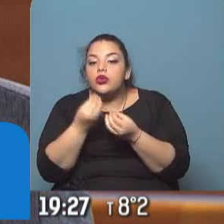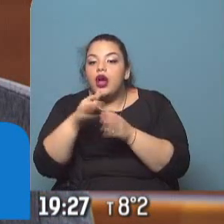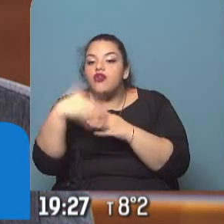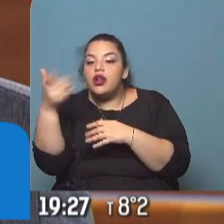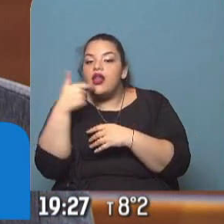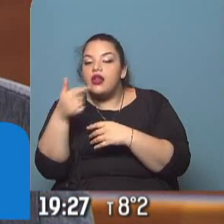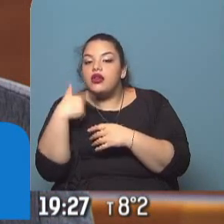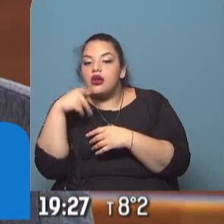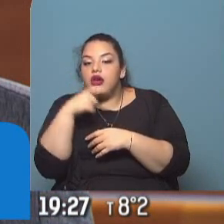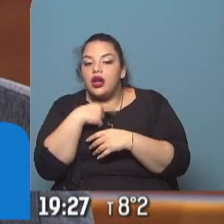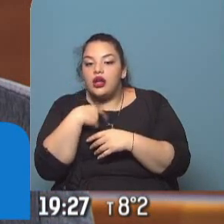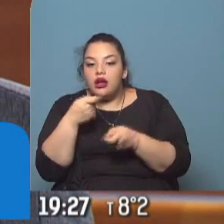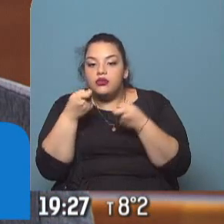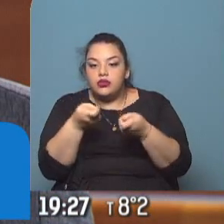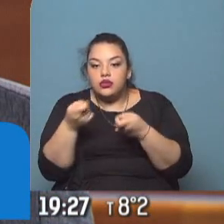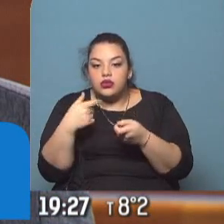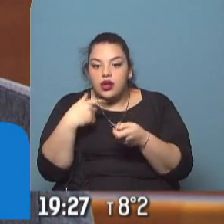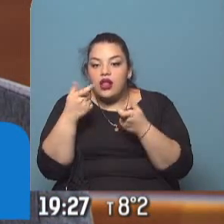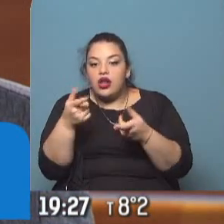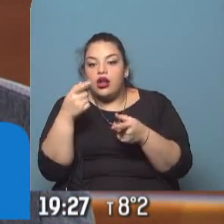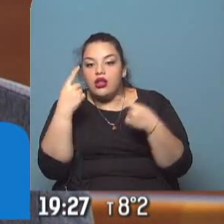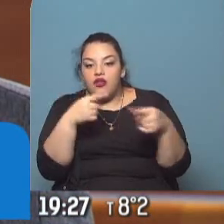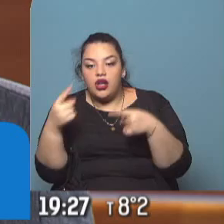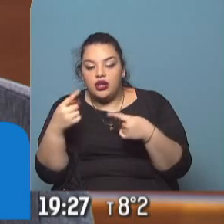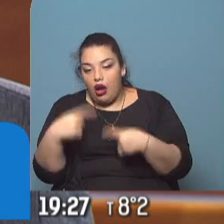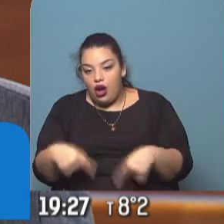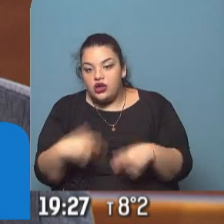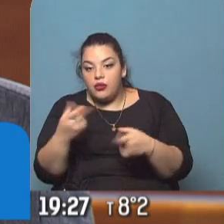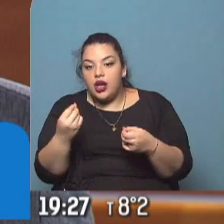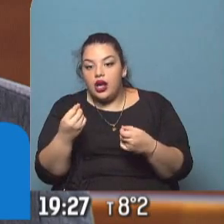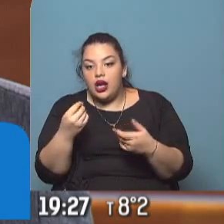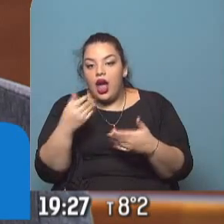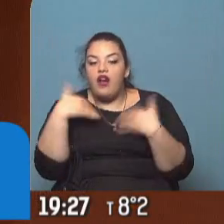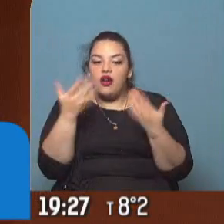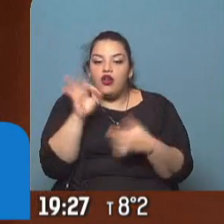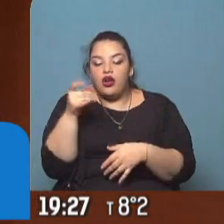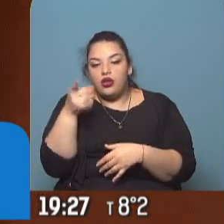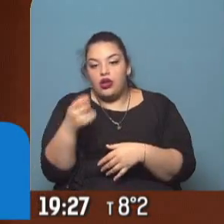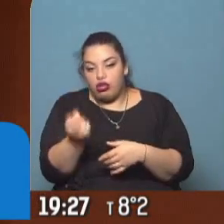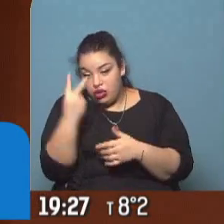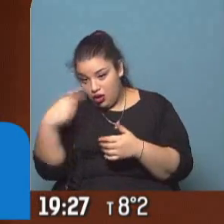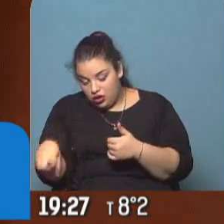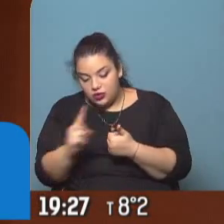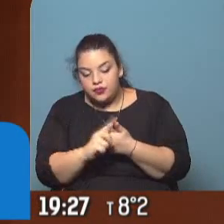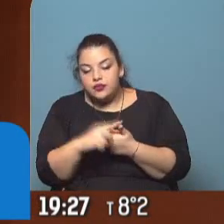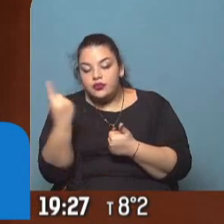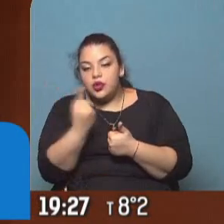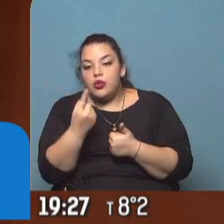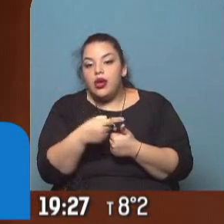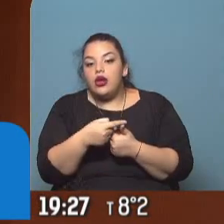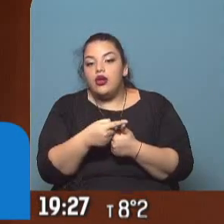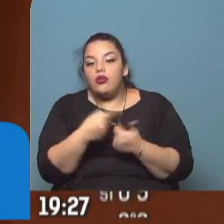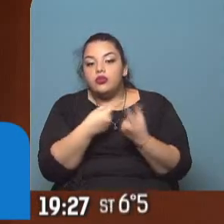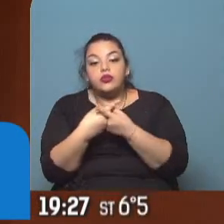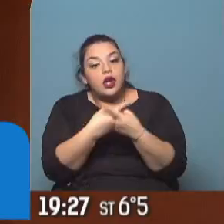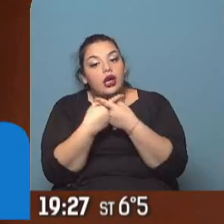de convencerlos, ofreciéndole diversas cosas como para que vayan de un lado o del otro. A ver, dos cosas. Yo creo que hubo, en principio fue un debate